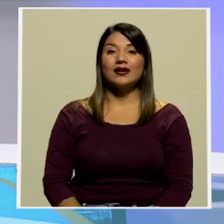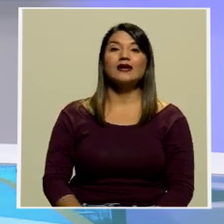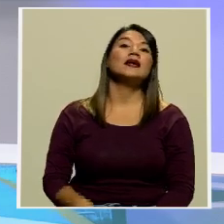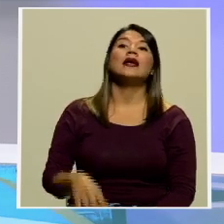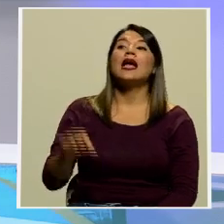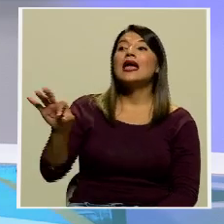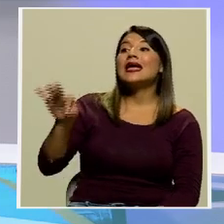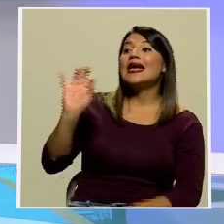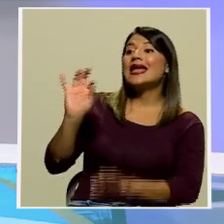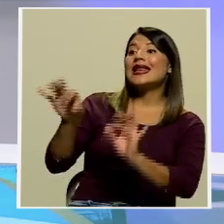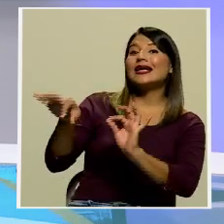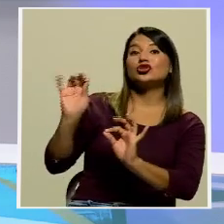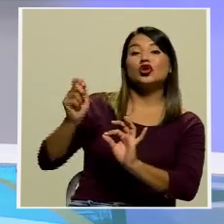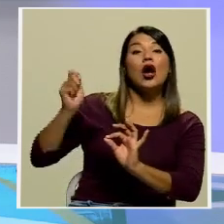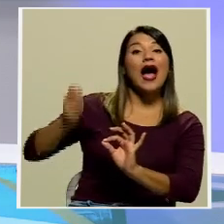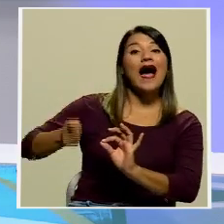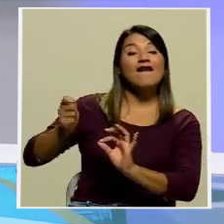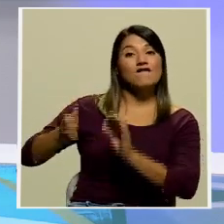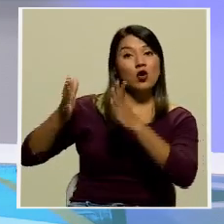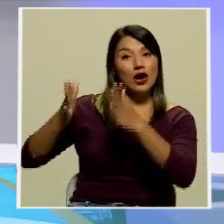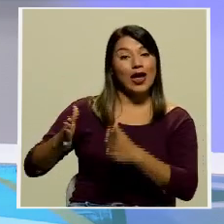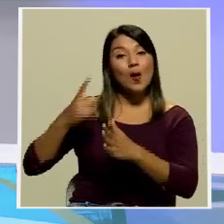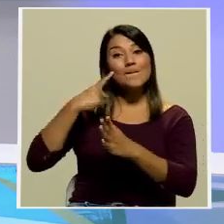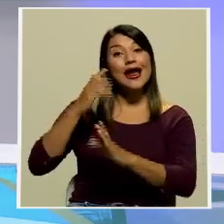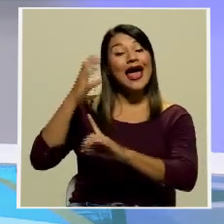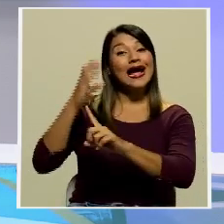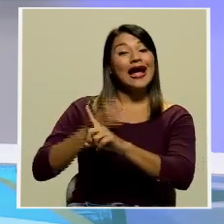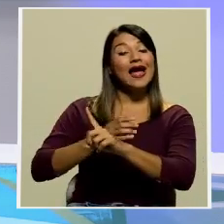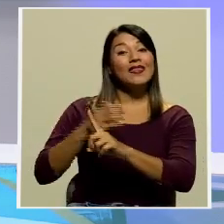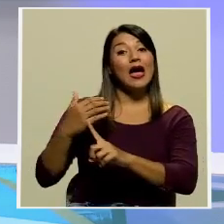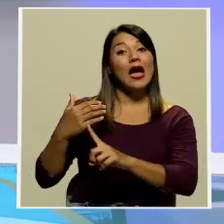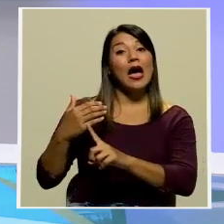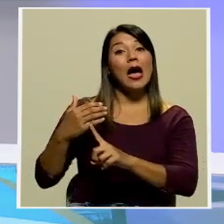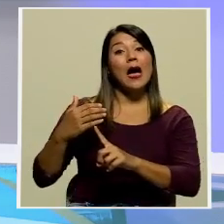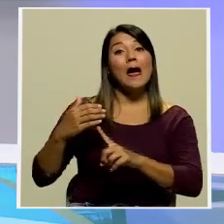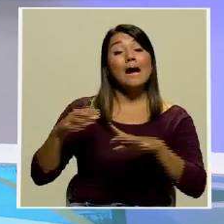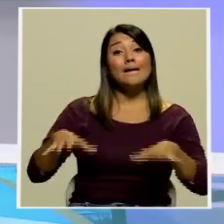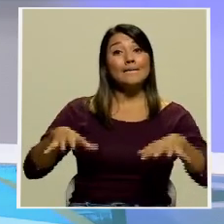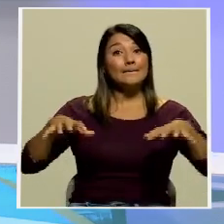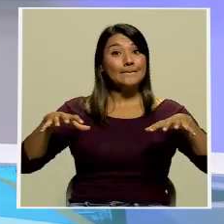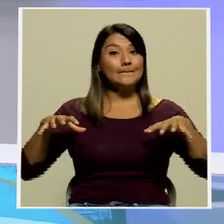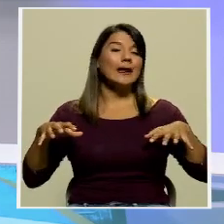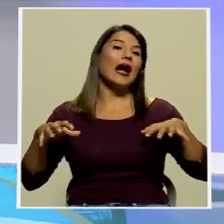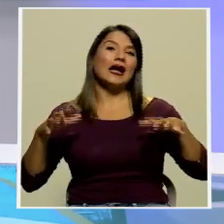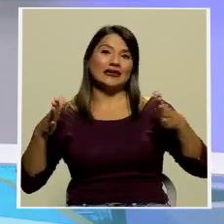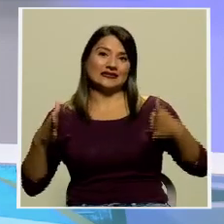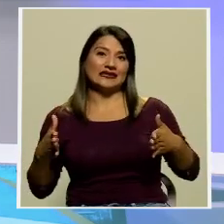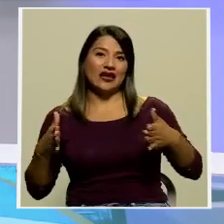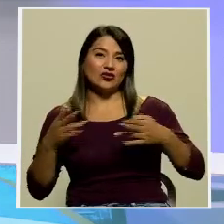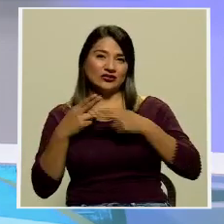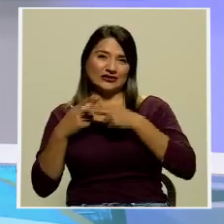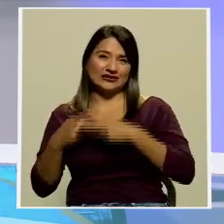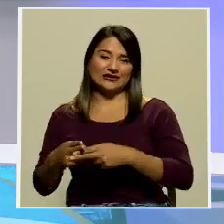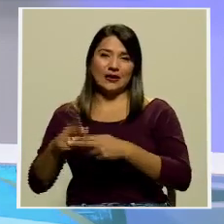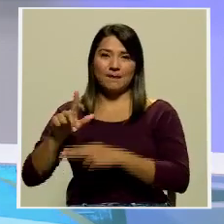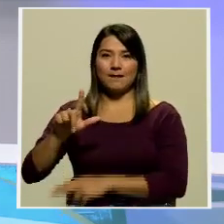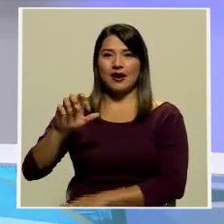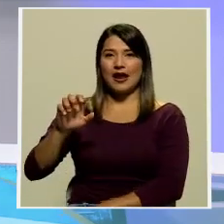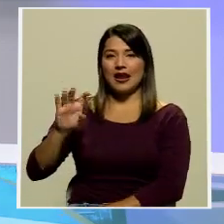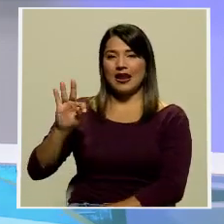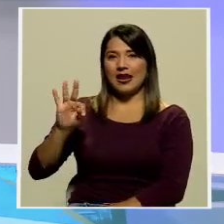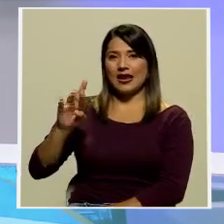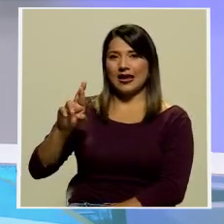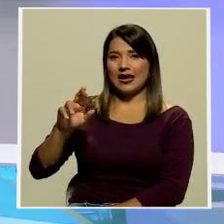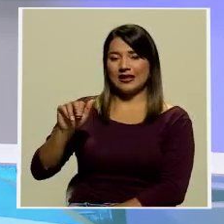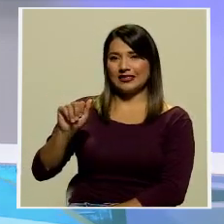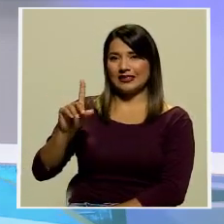de confianza de cada uno de los magistrados, que son conocidos como letrados, quedó en